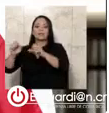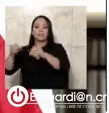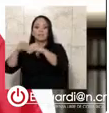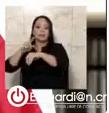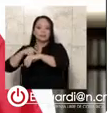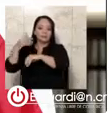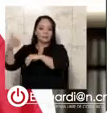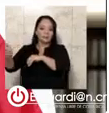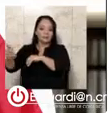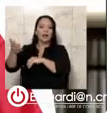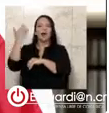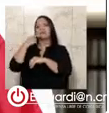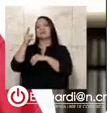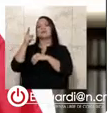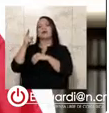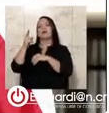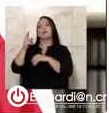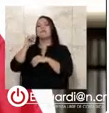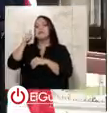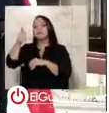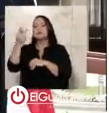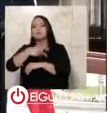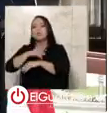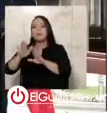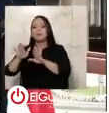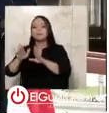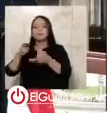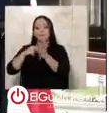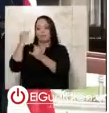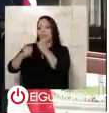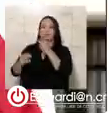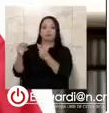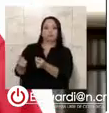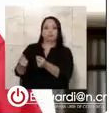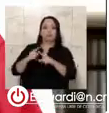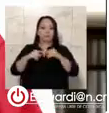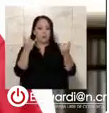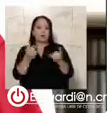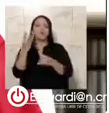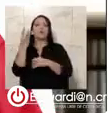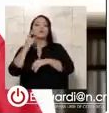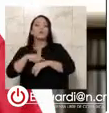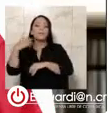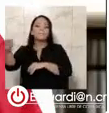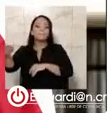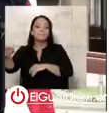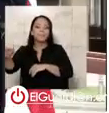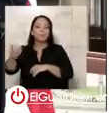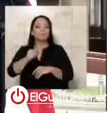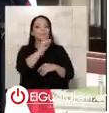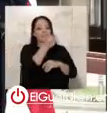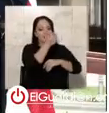Antes era, métase para sacar cita mañana y pasado. Punto. Entonces se acababa inmediatamente. Ahora, ¿a cuánto tiempo lo están ampliando? A